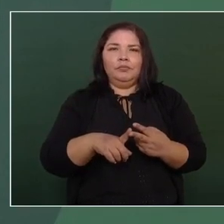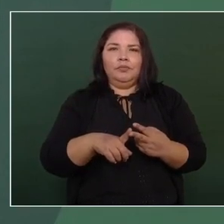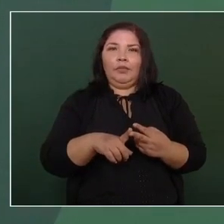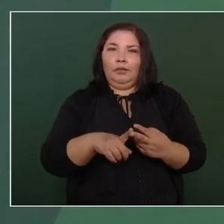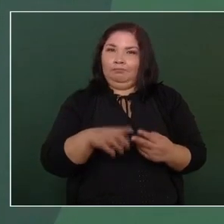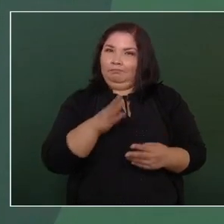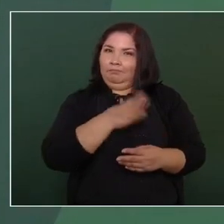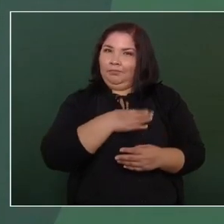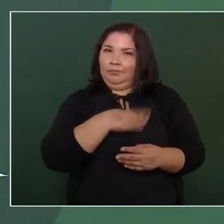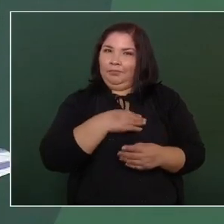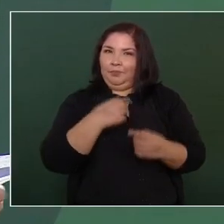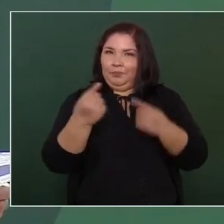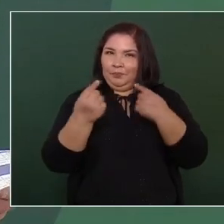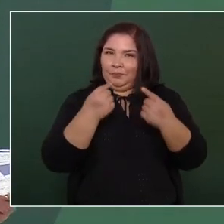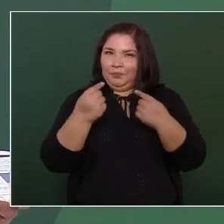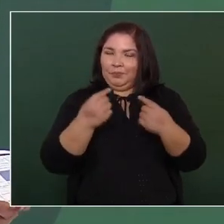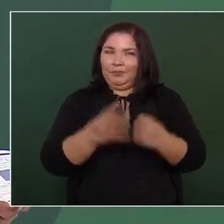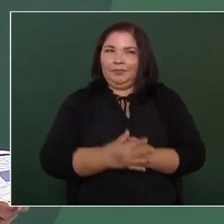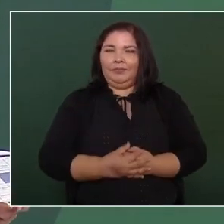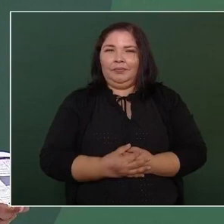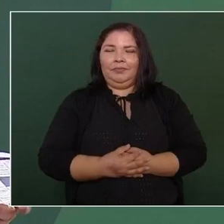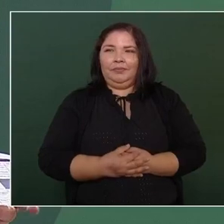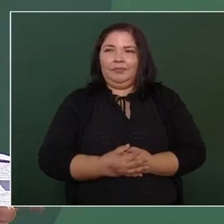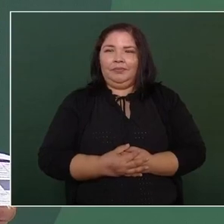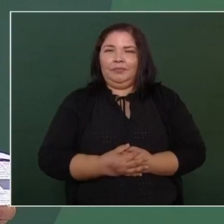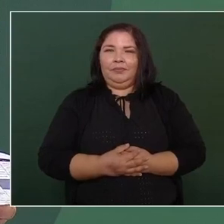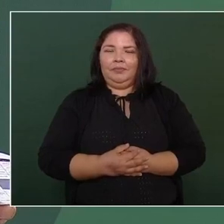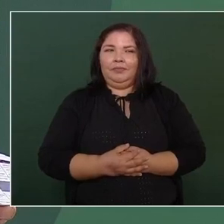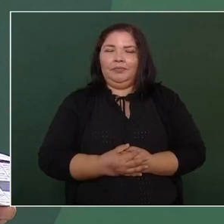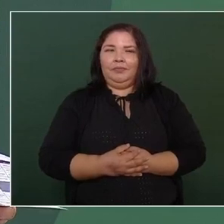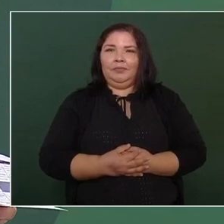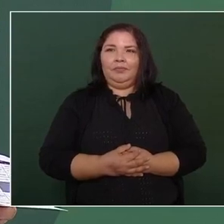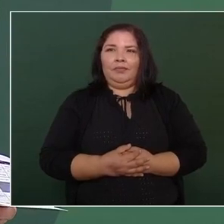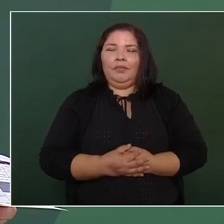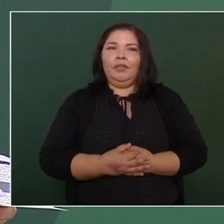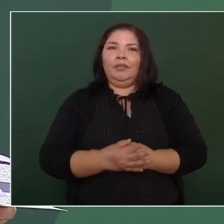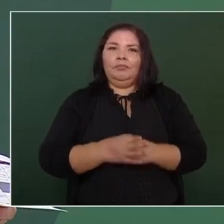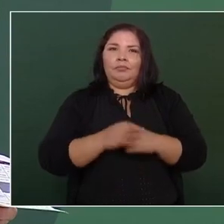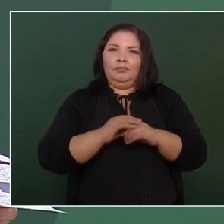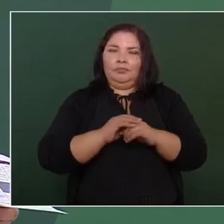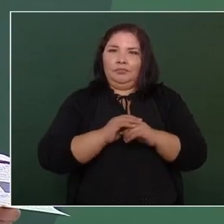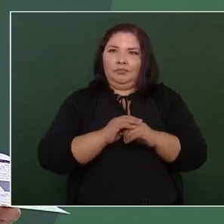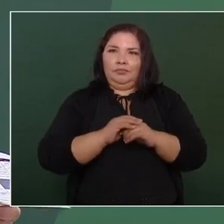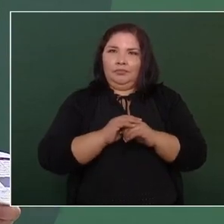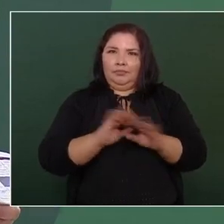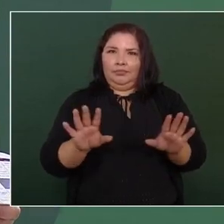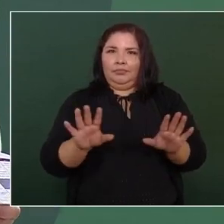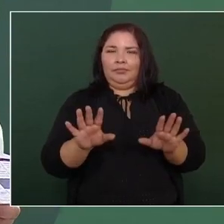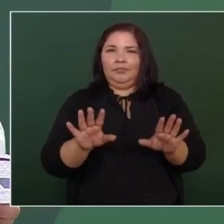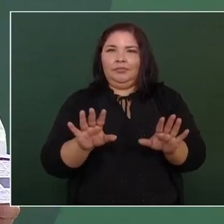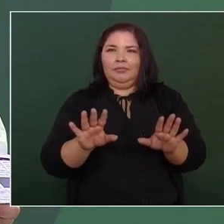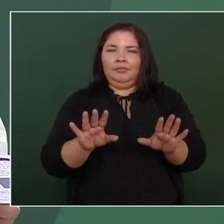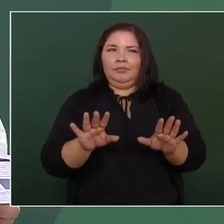buena noticia es de que vamos a seguir